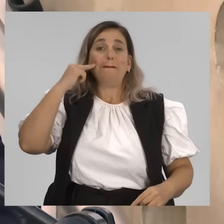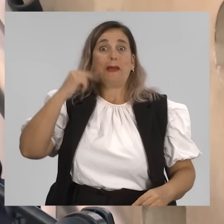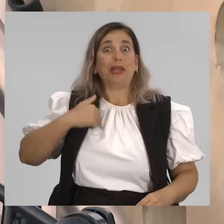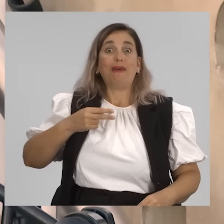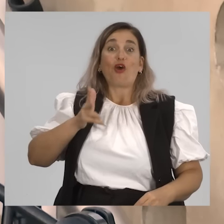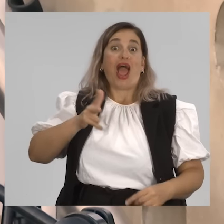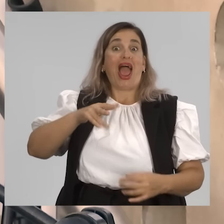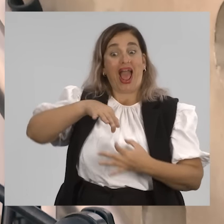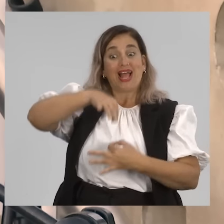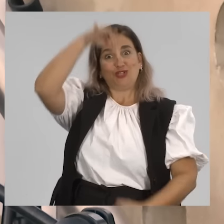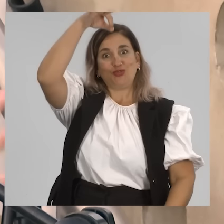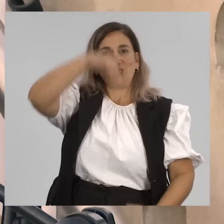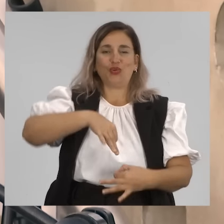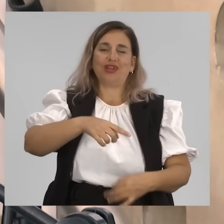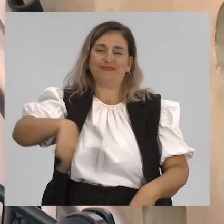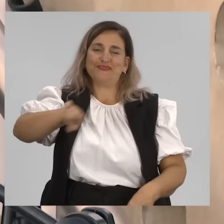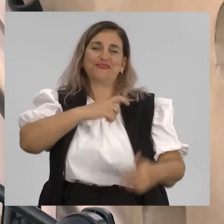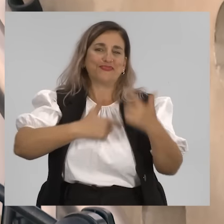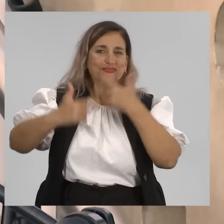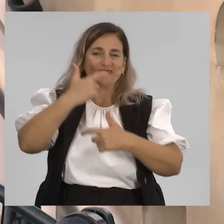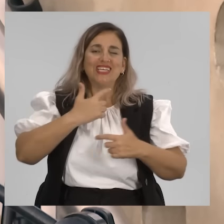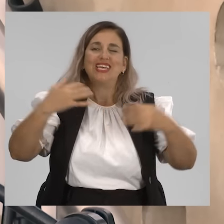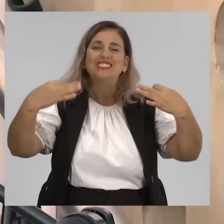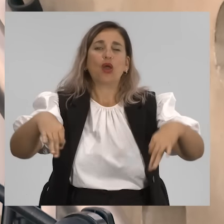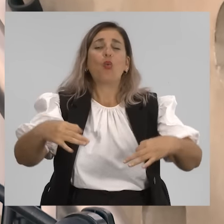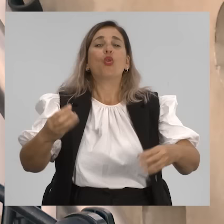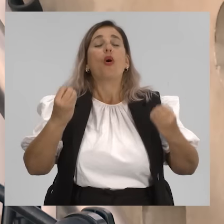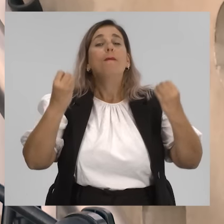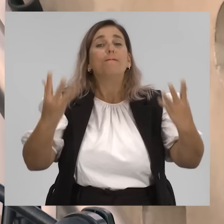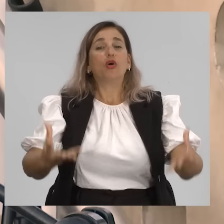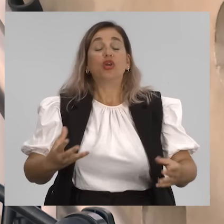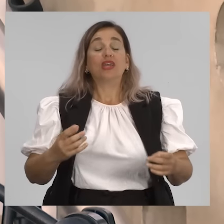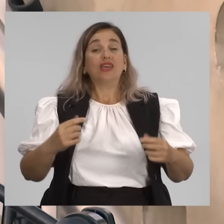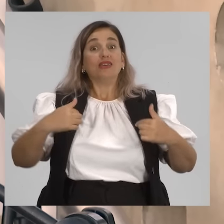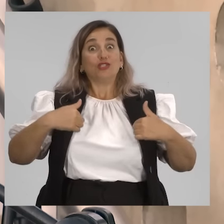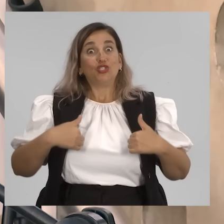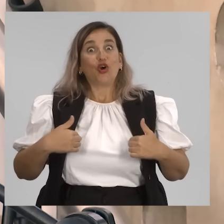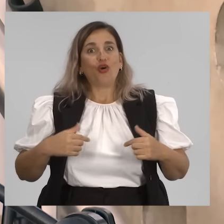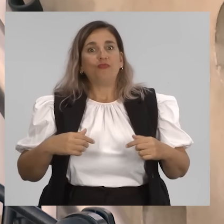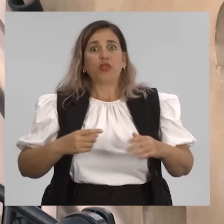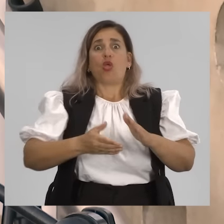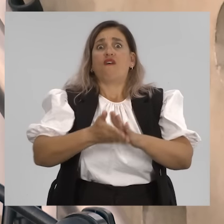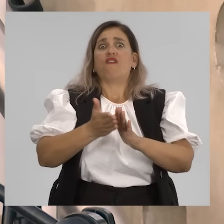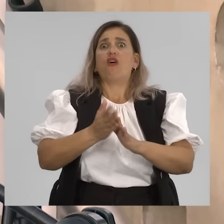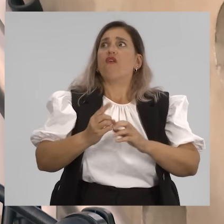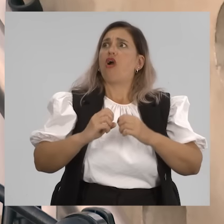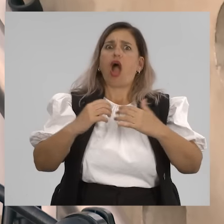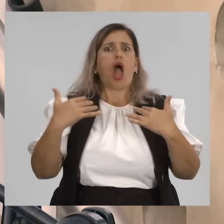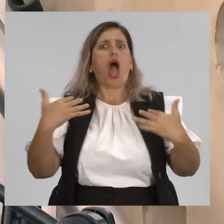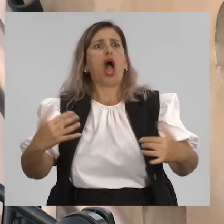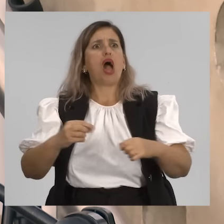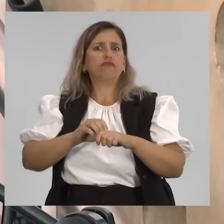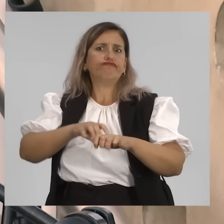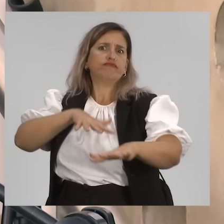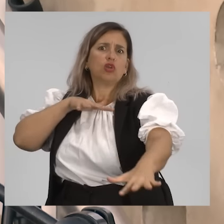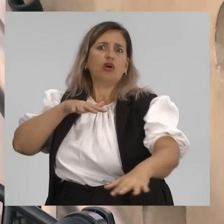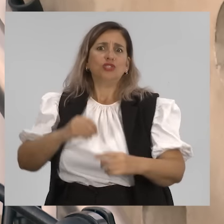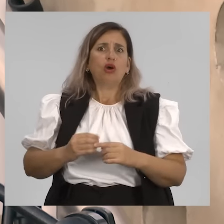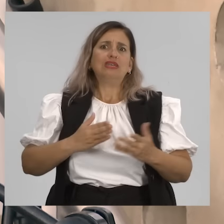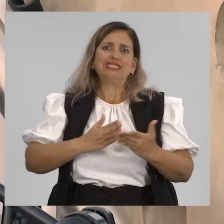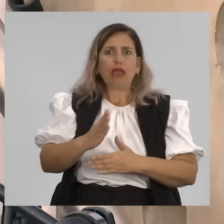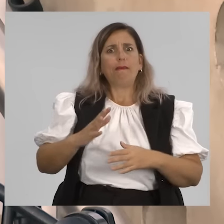altura. Sabía que se podía venir. Y yo, cada vez que voy a un acto, tengo un problema